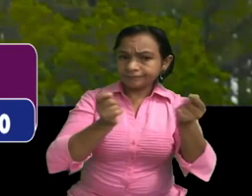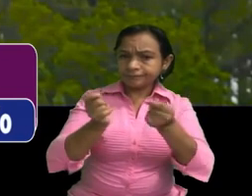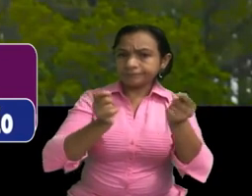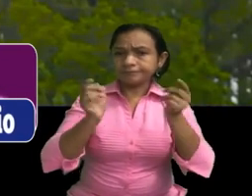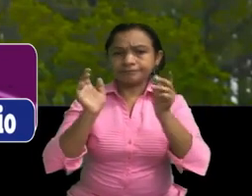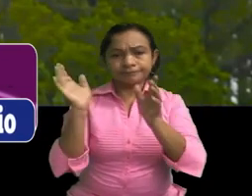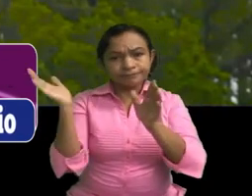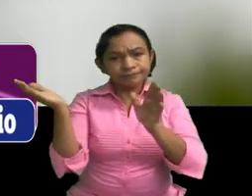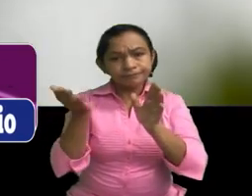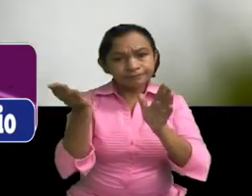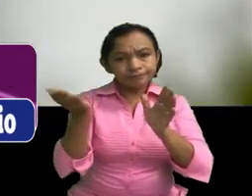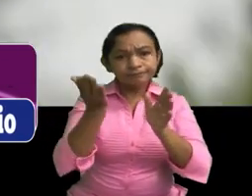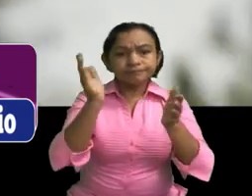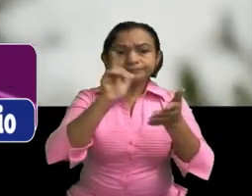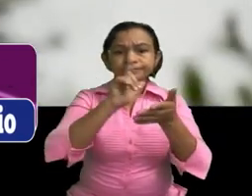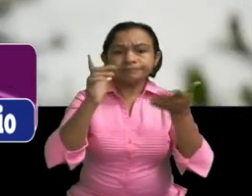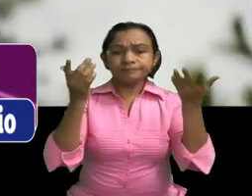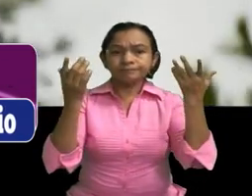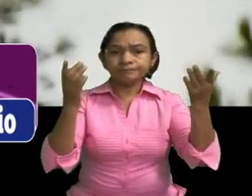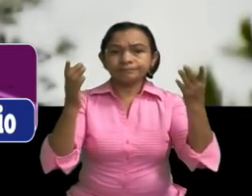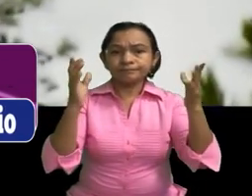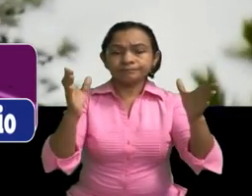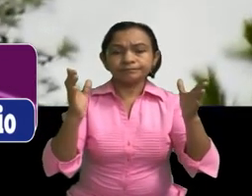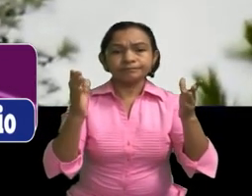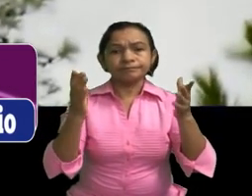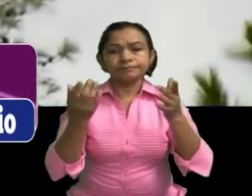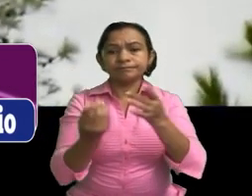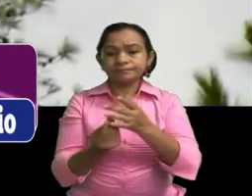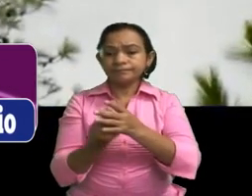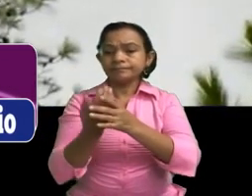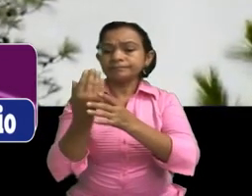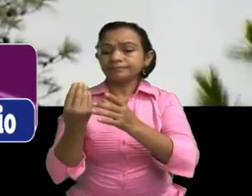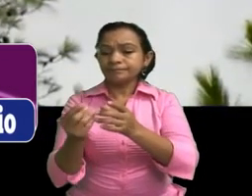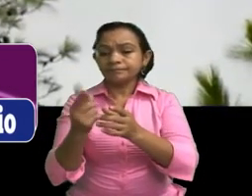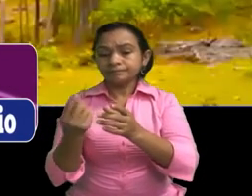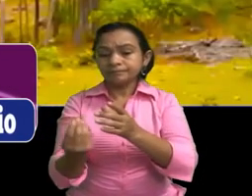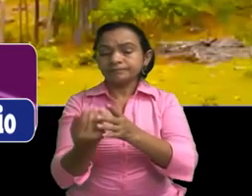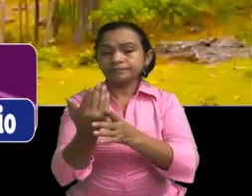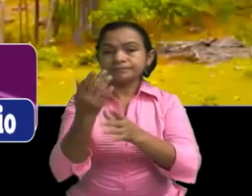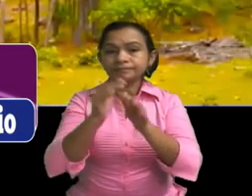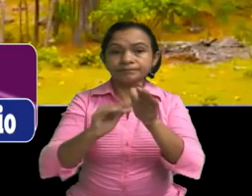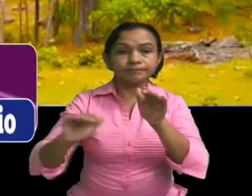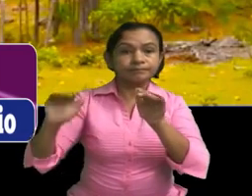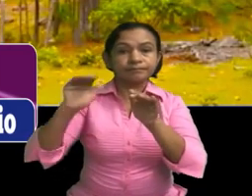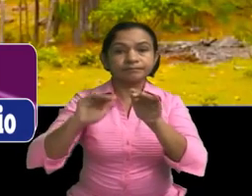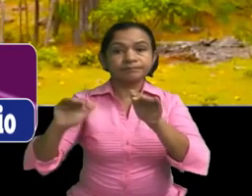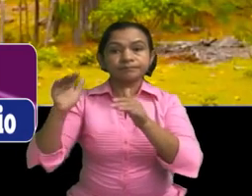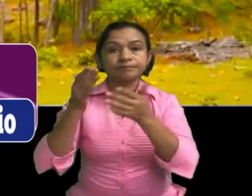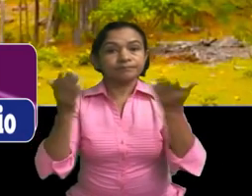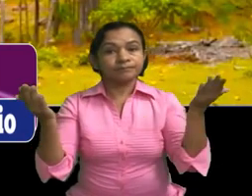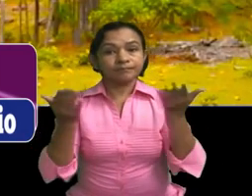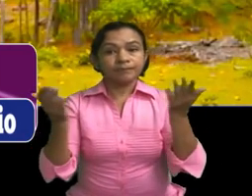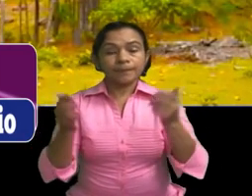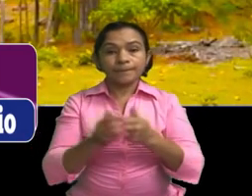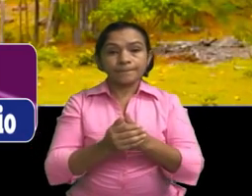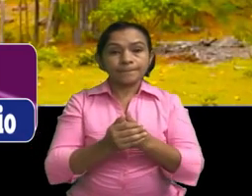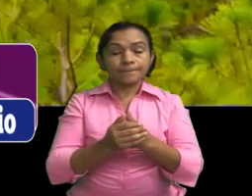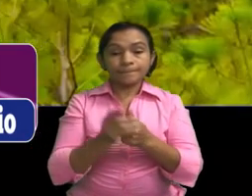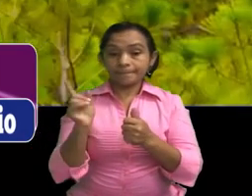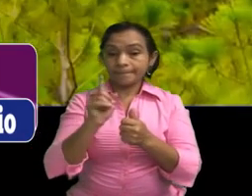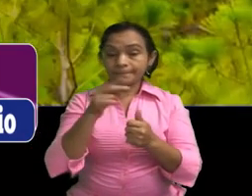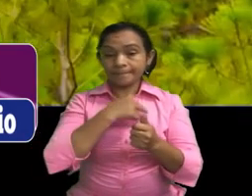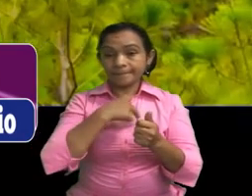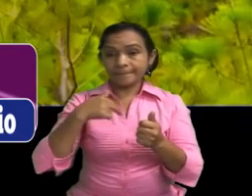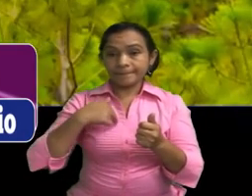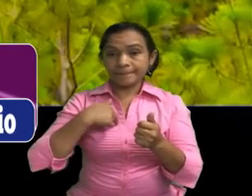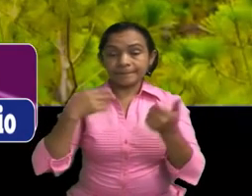lo podas, le cortas un árbol para que crezcan dos o que crezcan más. Entonces, si no lo haces de esa manera,